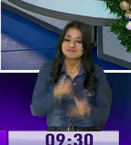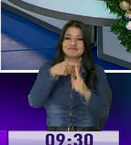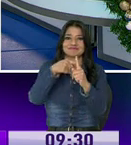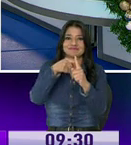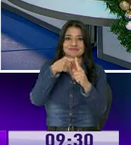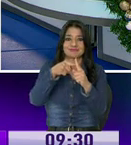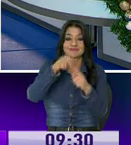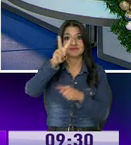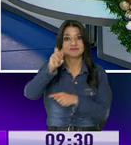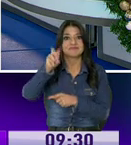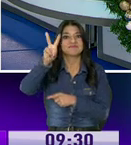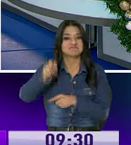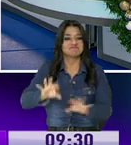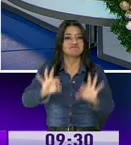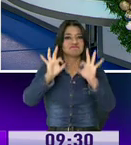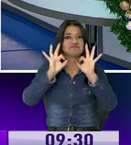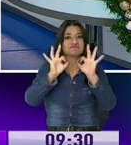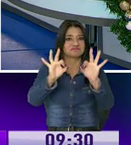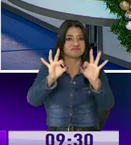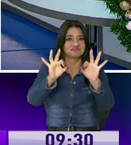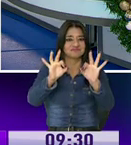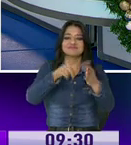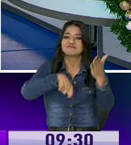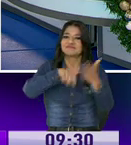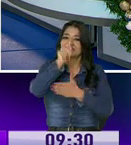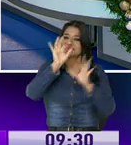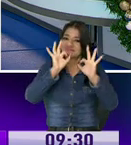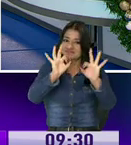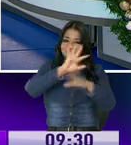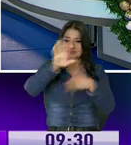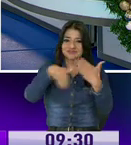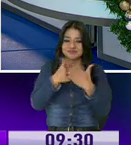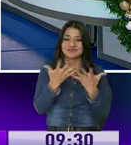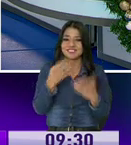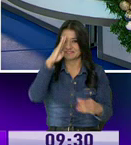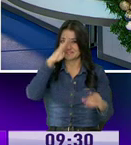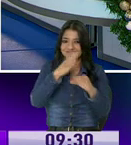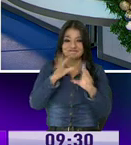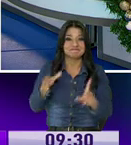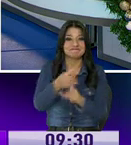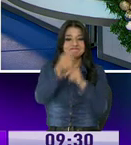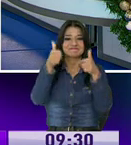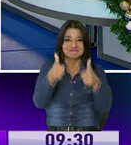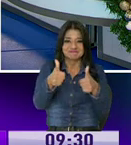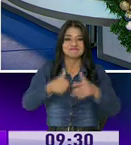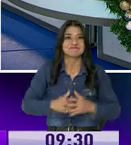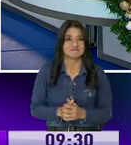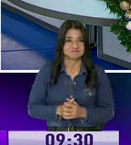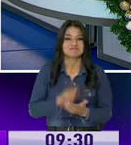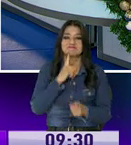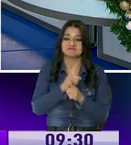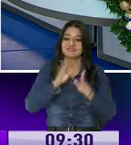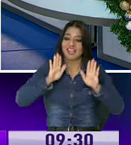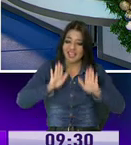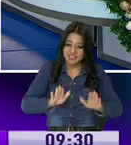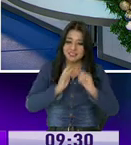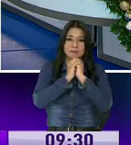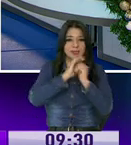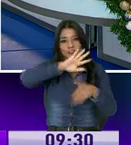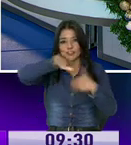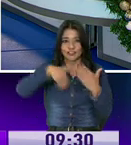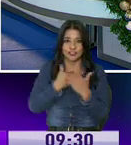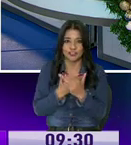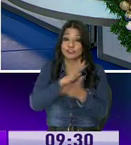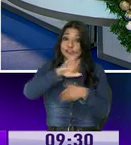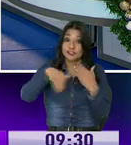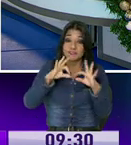para que este 2020 sea un 20 sobre 20, que es lo que todos queremos. Eso es lo principal. Que así sea, amén, para todos y que